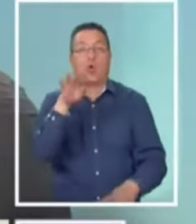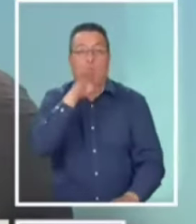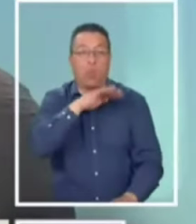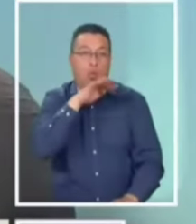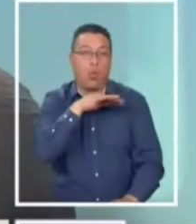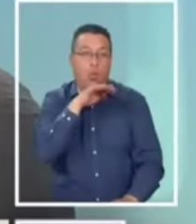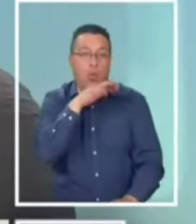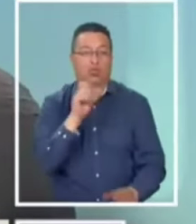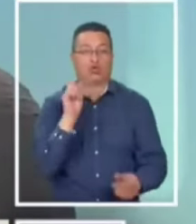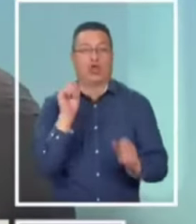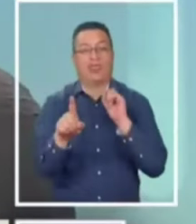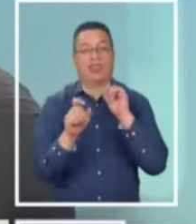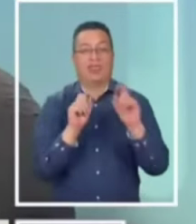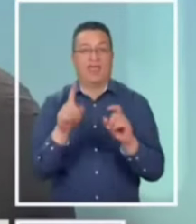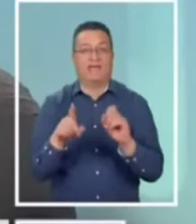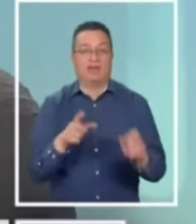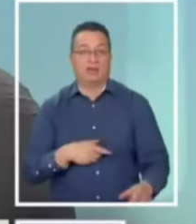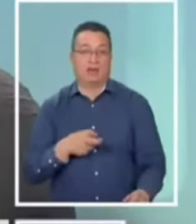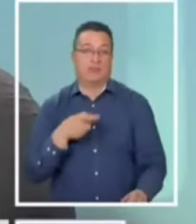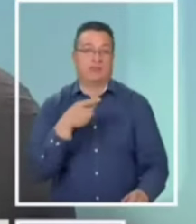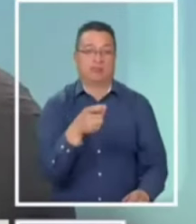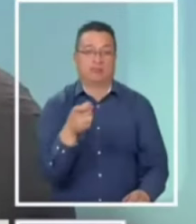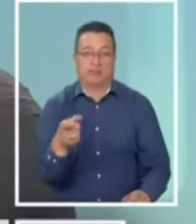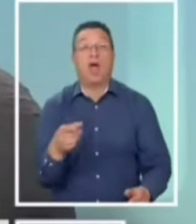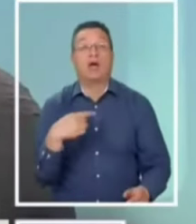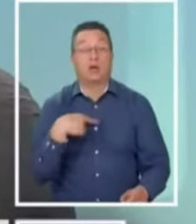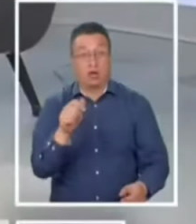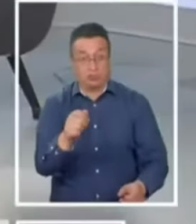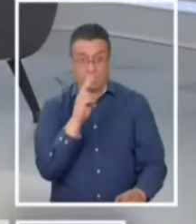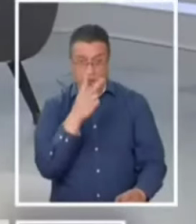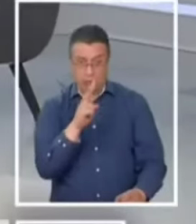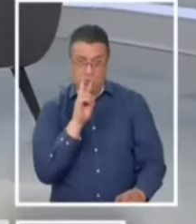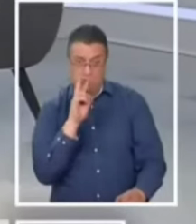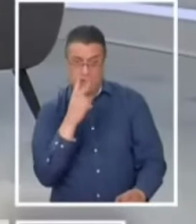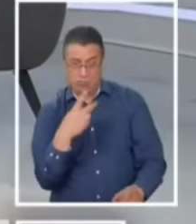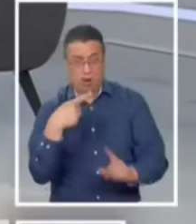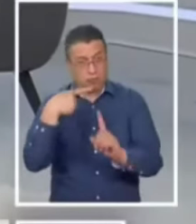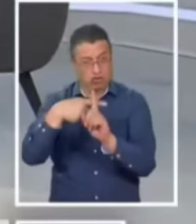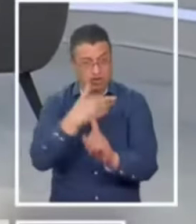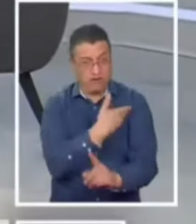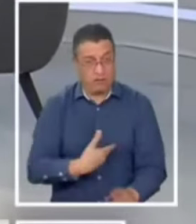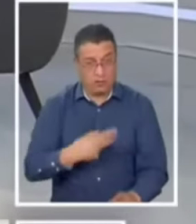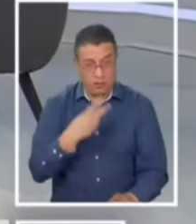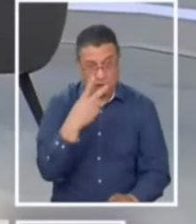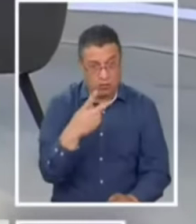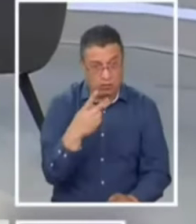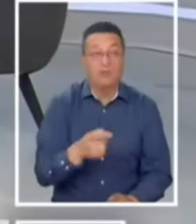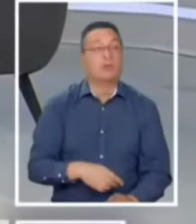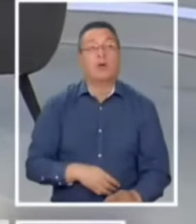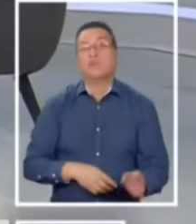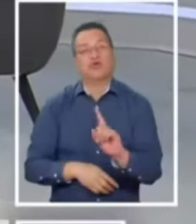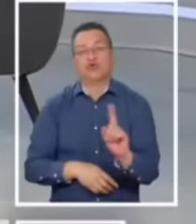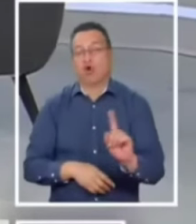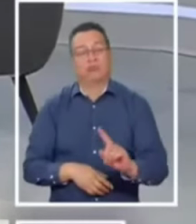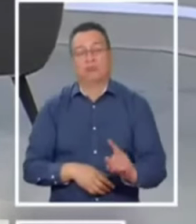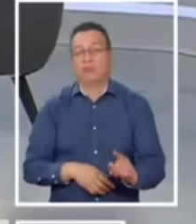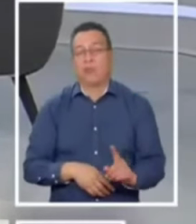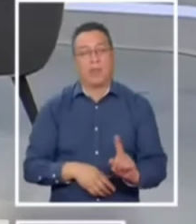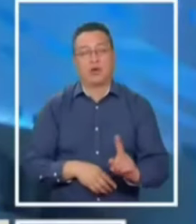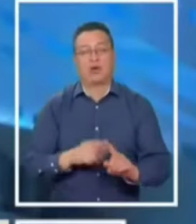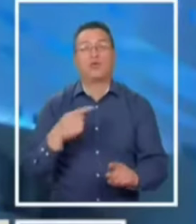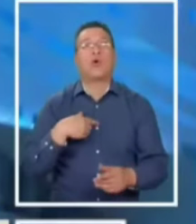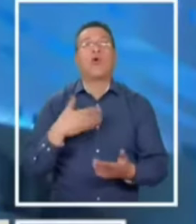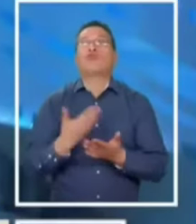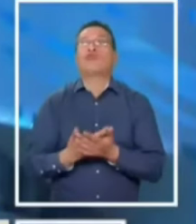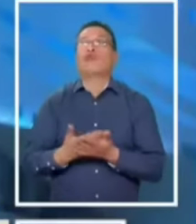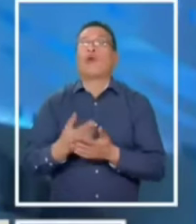uso exclusivo que tienen de la fuerza usted nota un cambio positivo en el gobierno en esa materia no porque no es por convicciones por